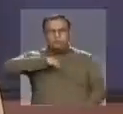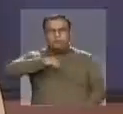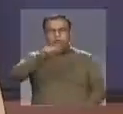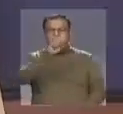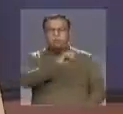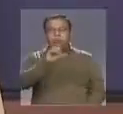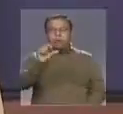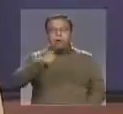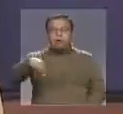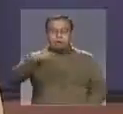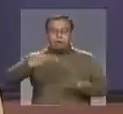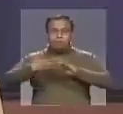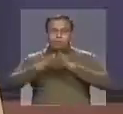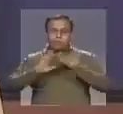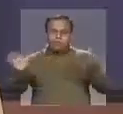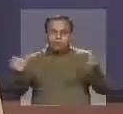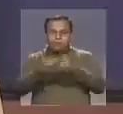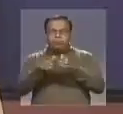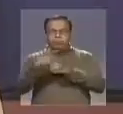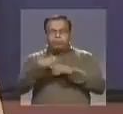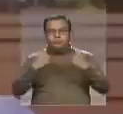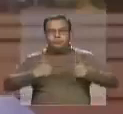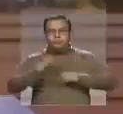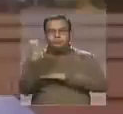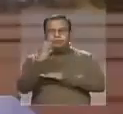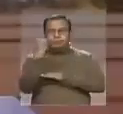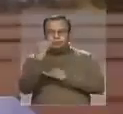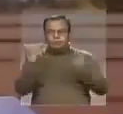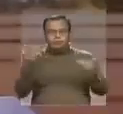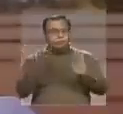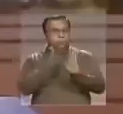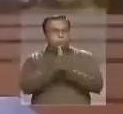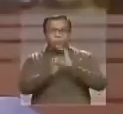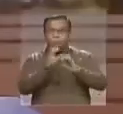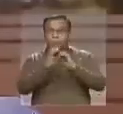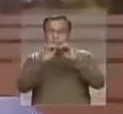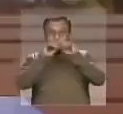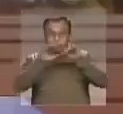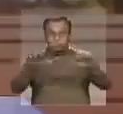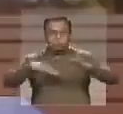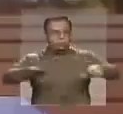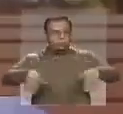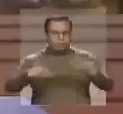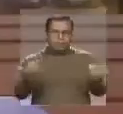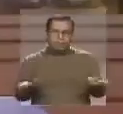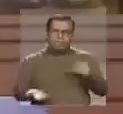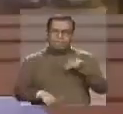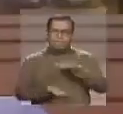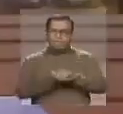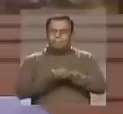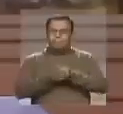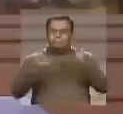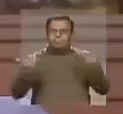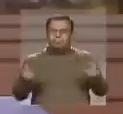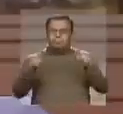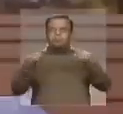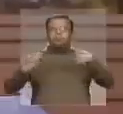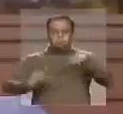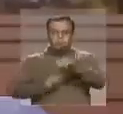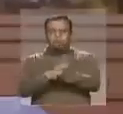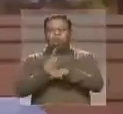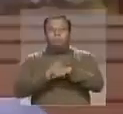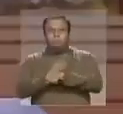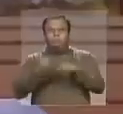las poblaciones afrodescendientes en Colombia. Lo que no se comunica, dice nuestra invitada, no existe. Bueno, justo por eso ese programa se dedica hoy durante una